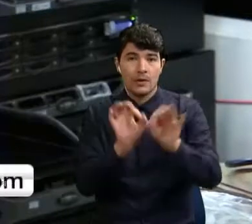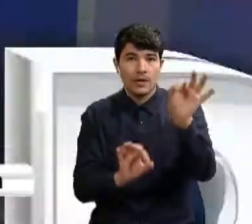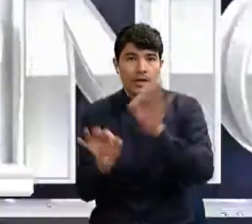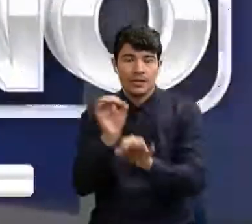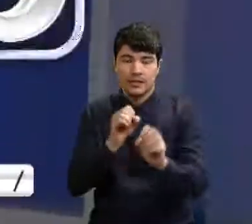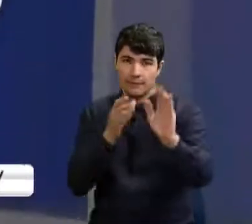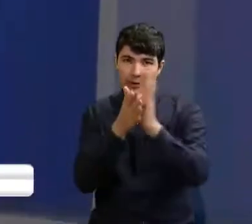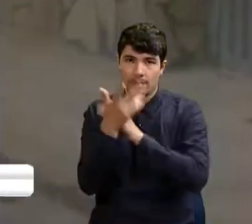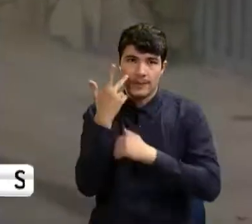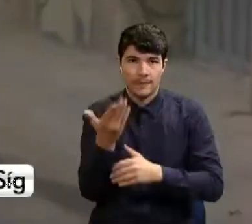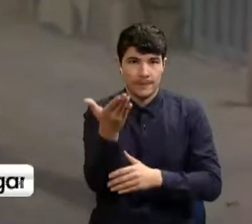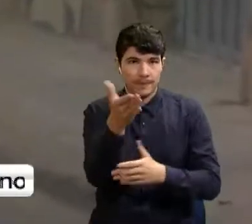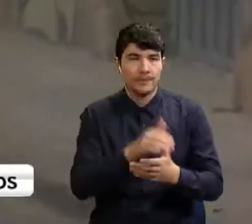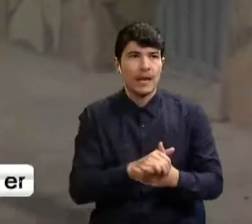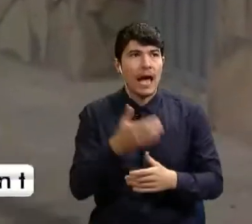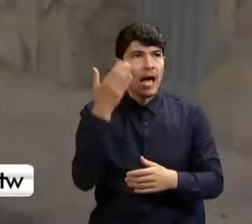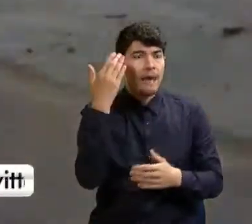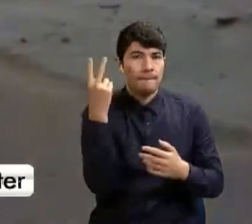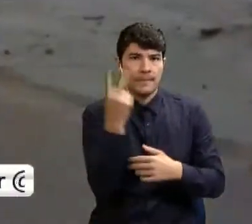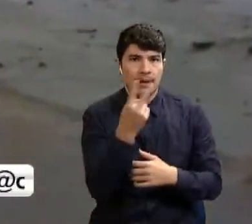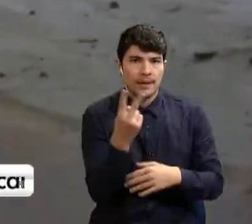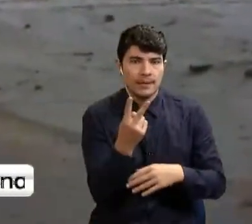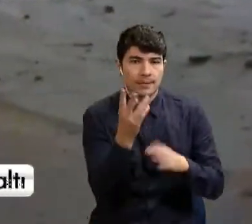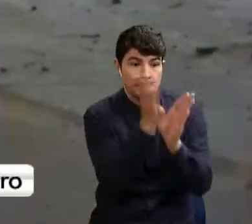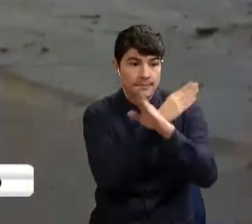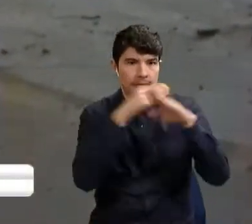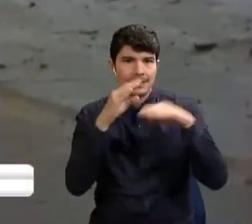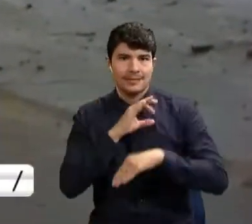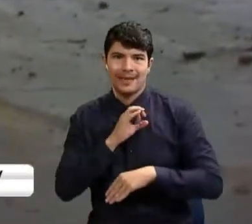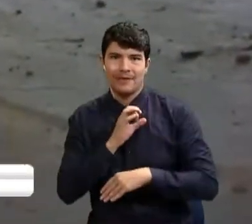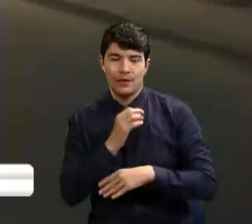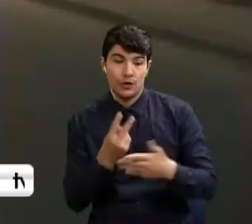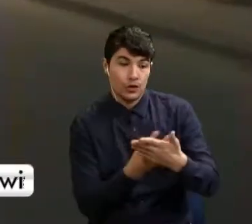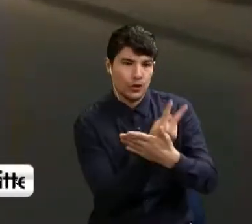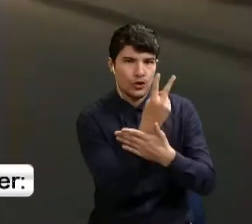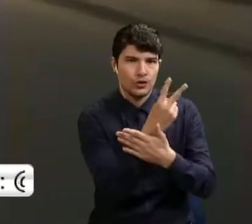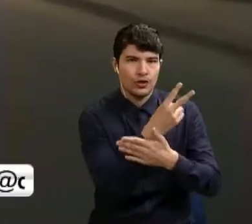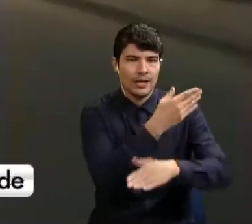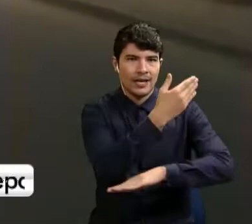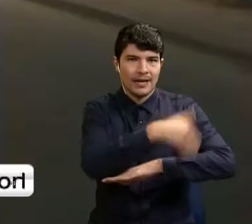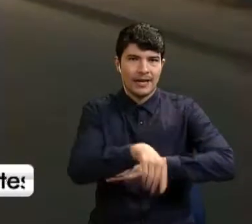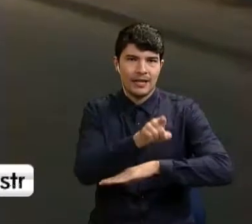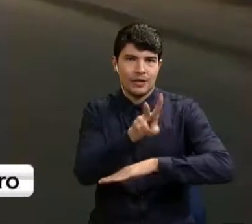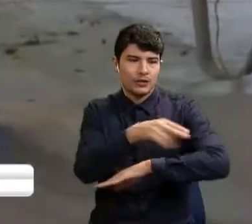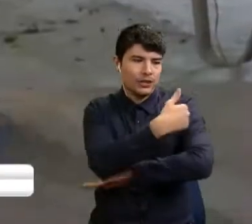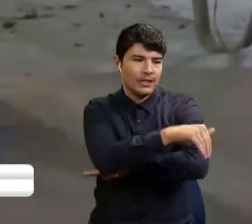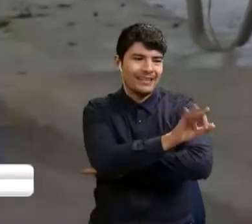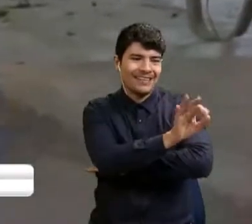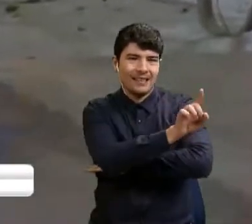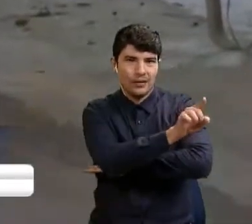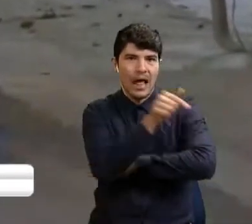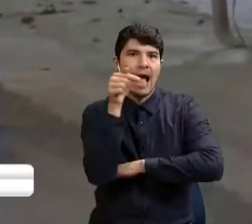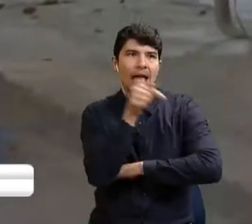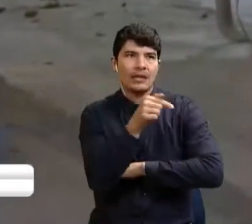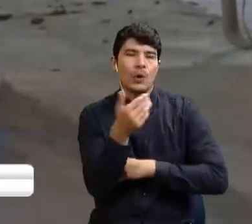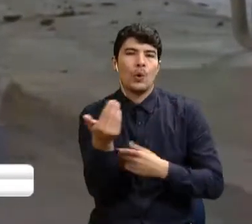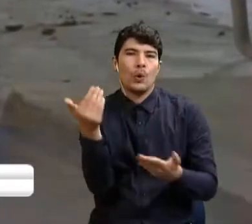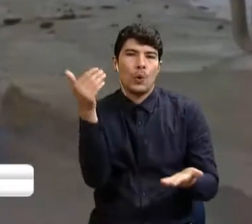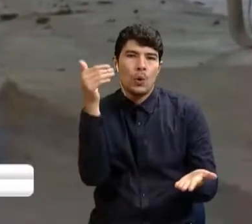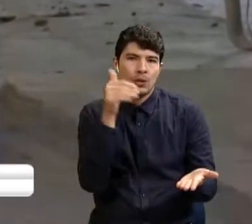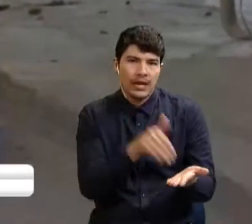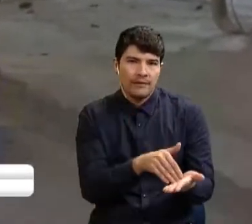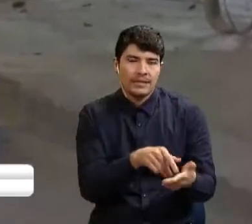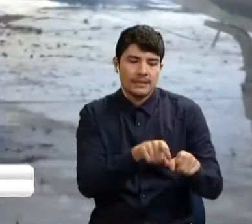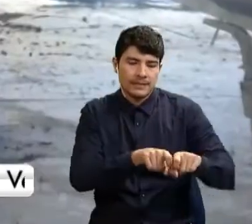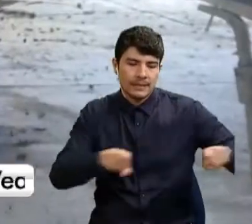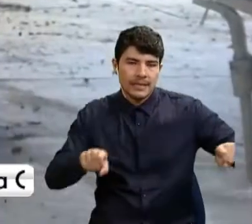siguiente informe viernes para amanecer sábado dos de la mañana carrera 12 con calle 31 nuevamente se presenta un escape de